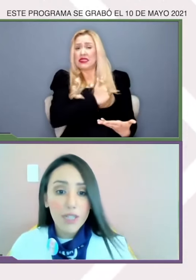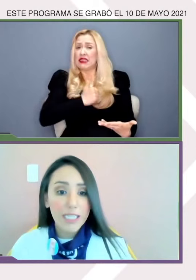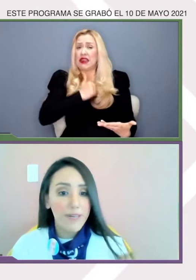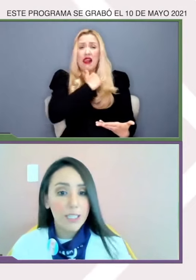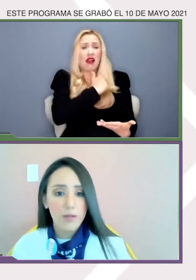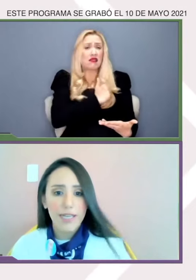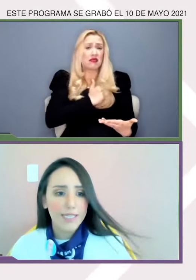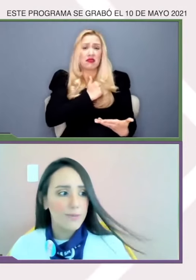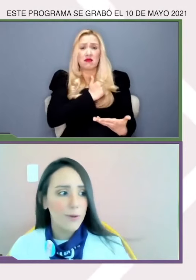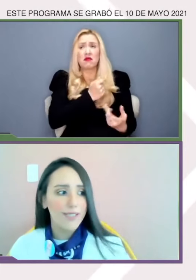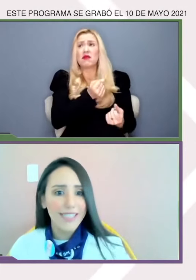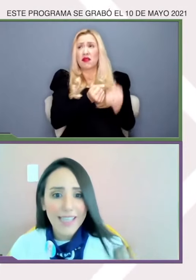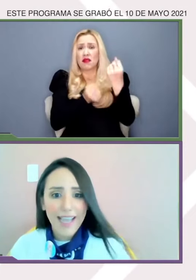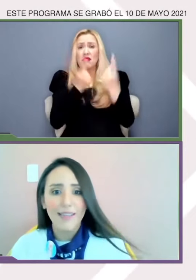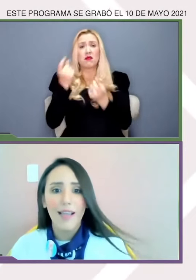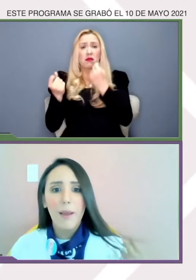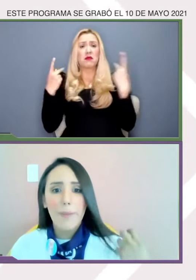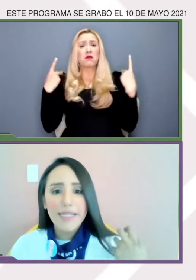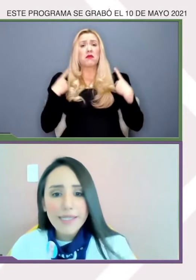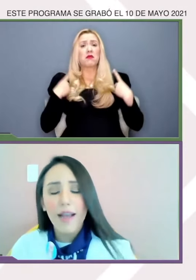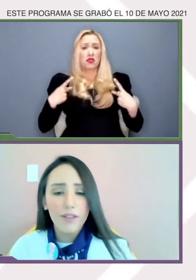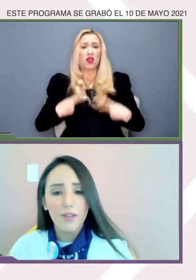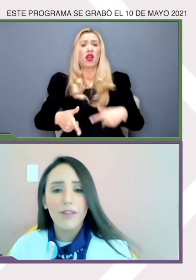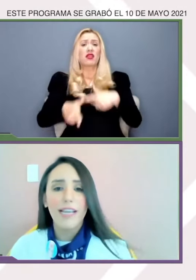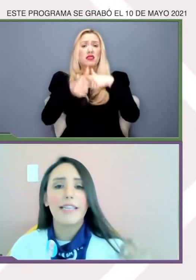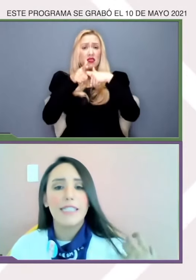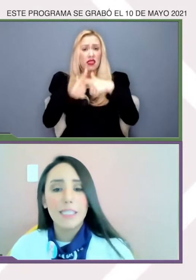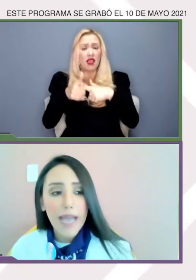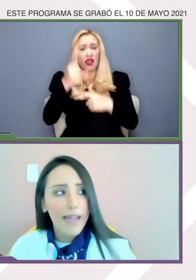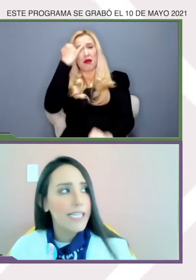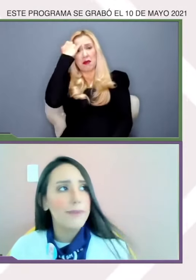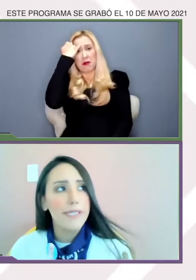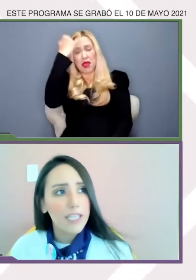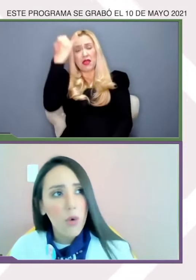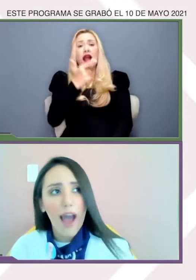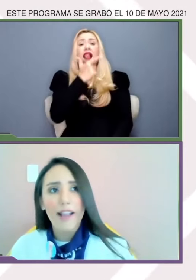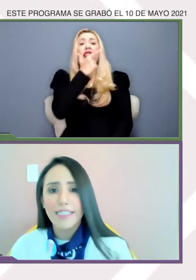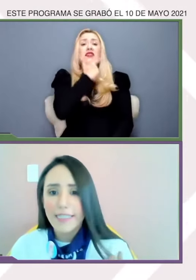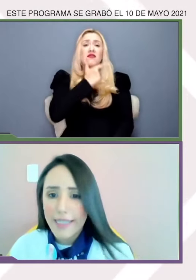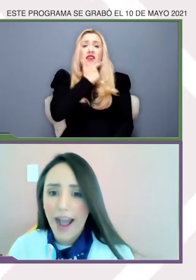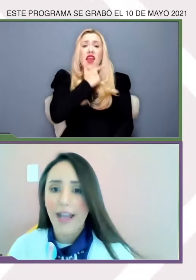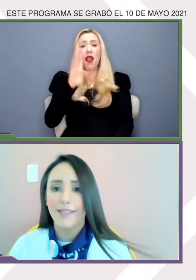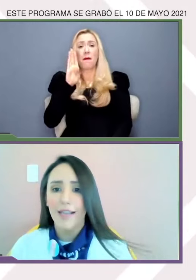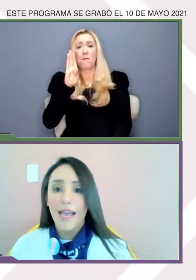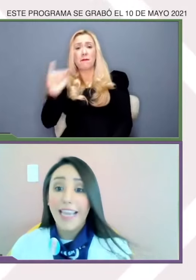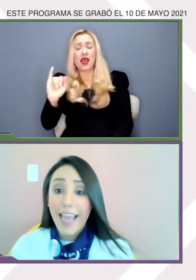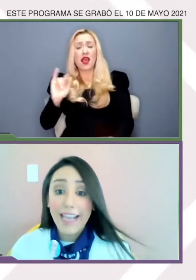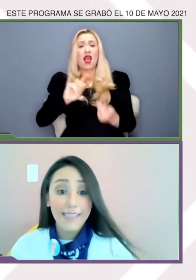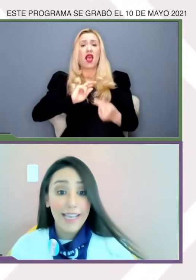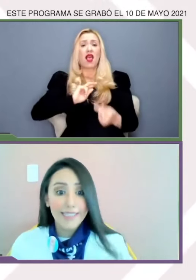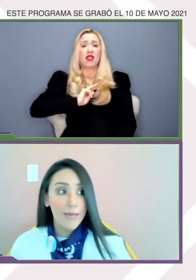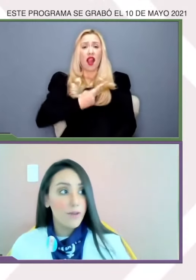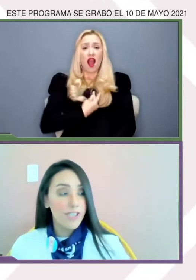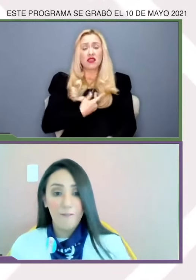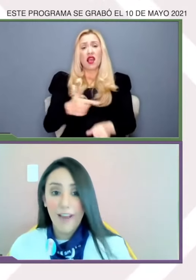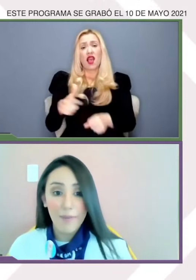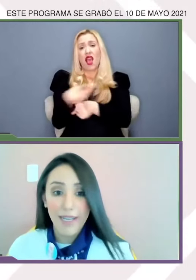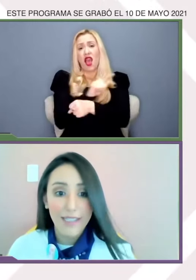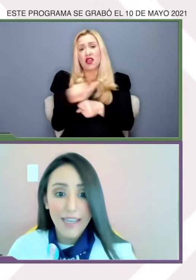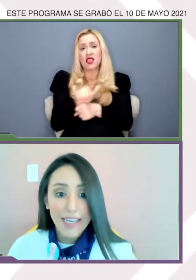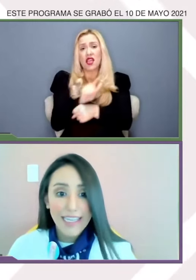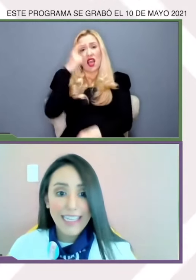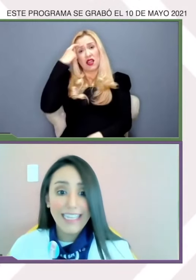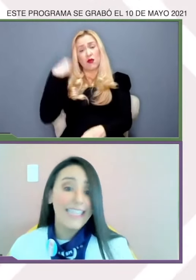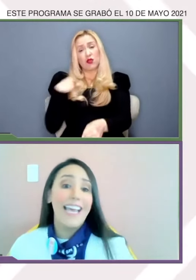desafortunadamente algunas personas pues siguen pensando que las lesbianas, bisexuales, trans, gays, estamos